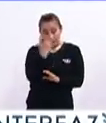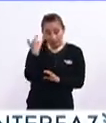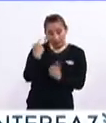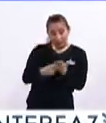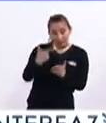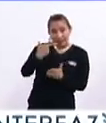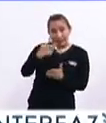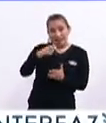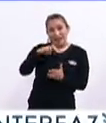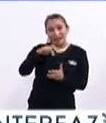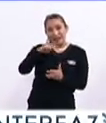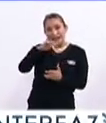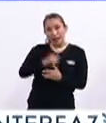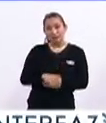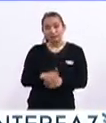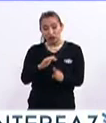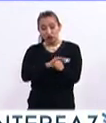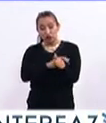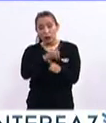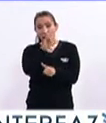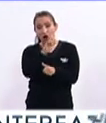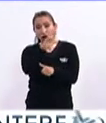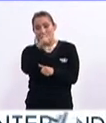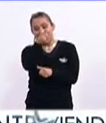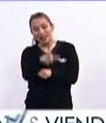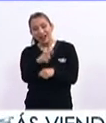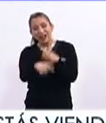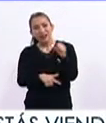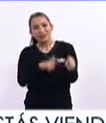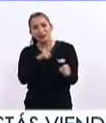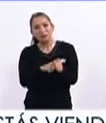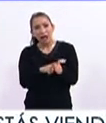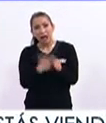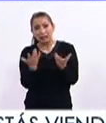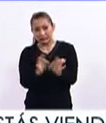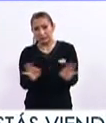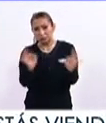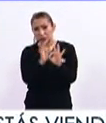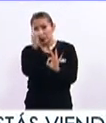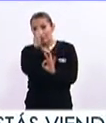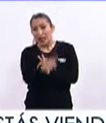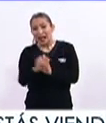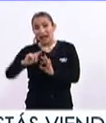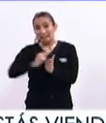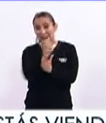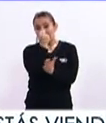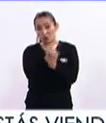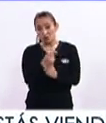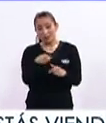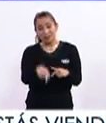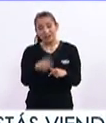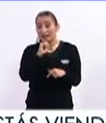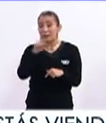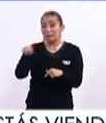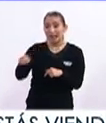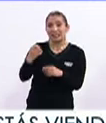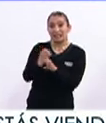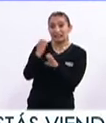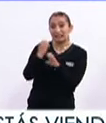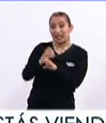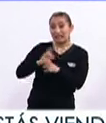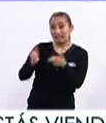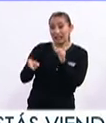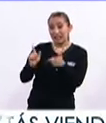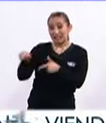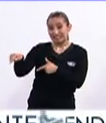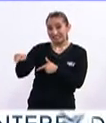evaluaciones genéticas. La tortuga lora es una especie muy importante para el estado de Tamaulipas, también para el estado de